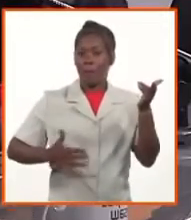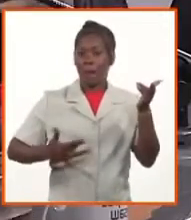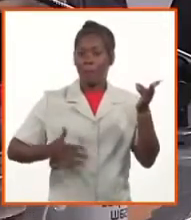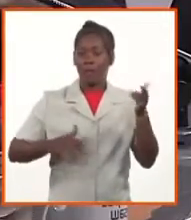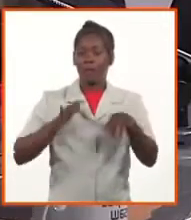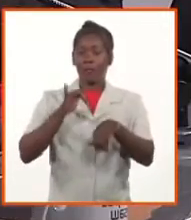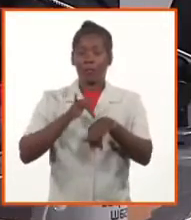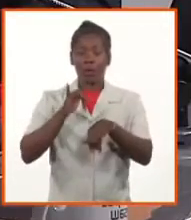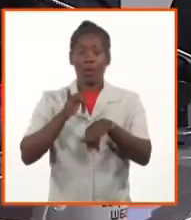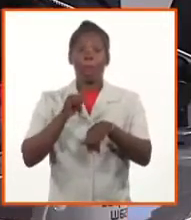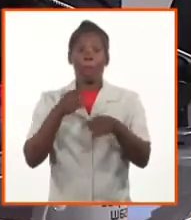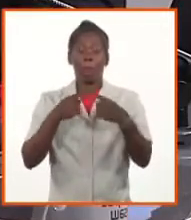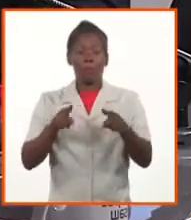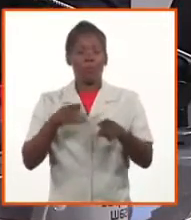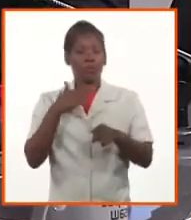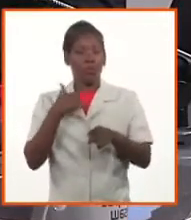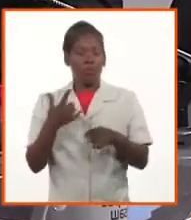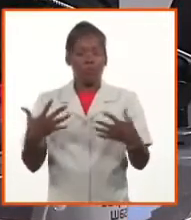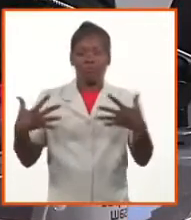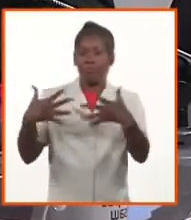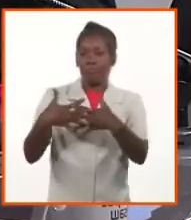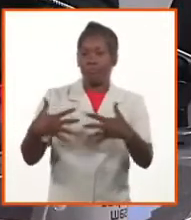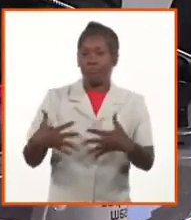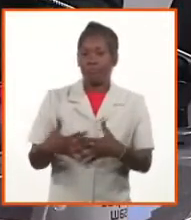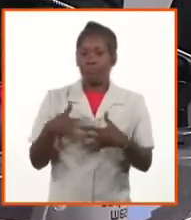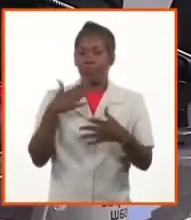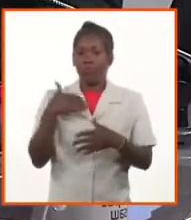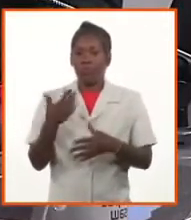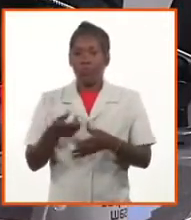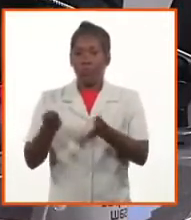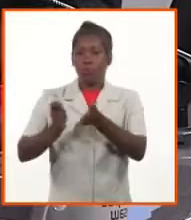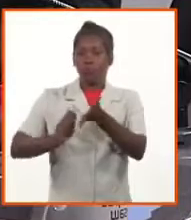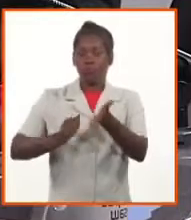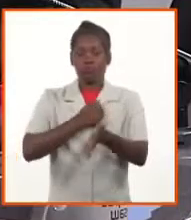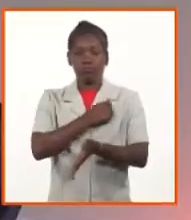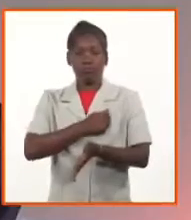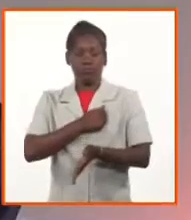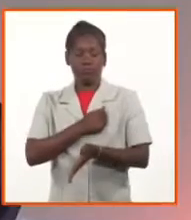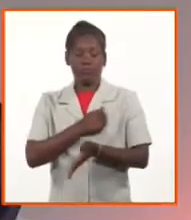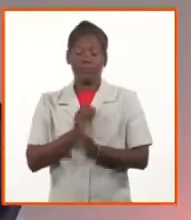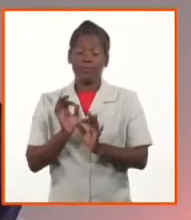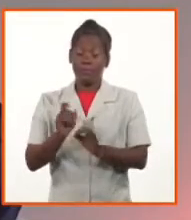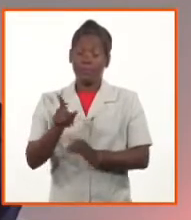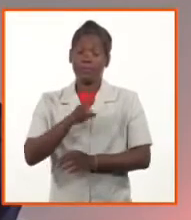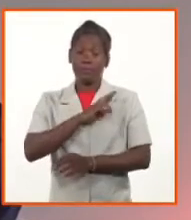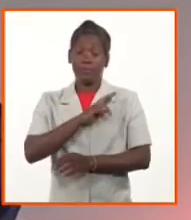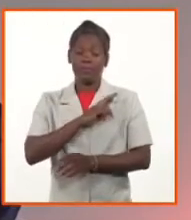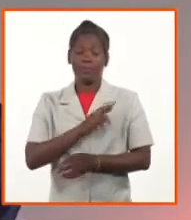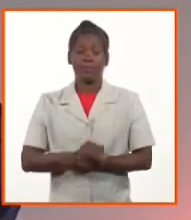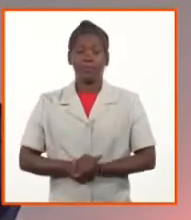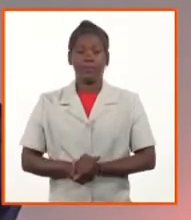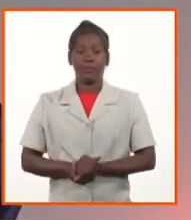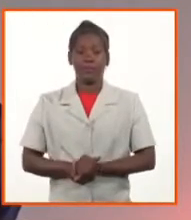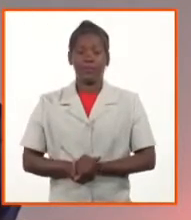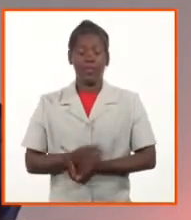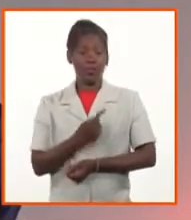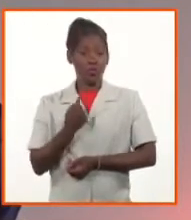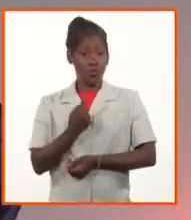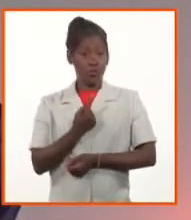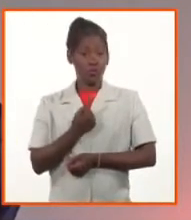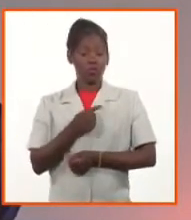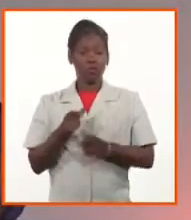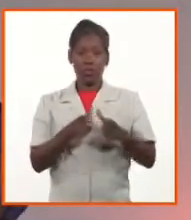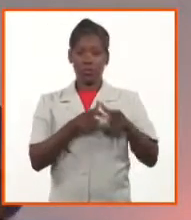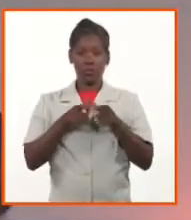la manera de actuar de la asociación en todo el país? Sí, Randy, la asociación indiscutiblemente yo creo que tiene un protagonismo tremendo, no solamente en el